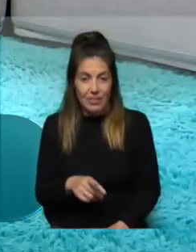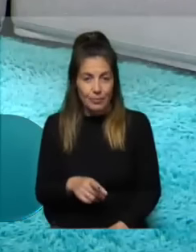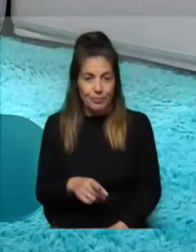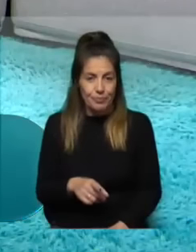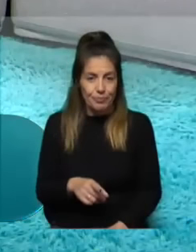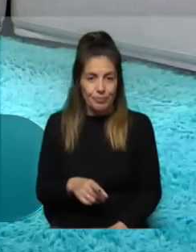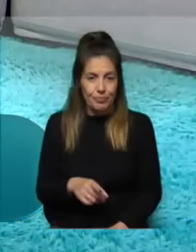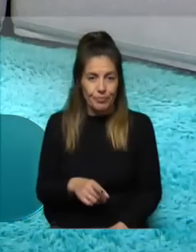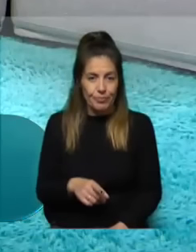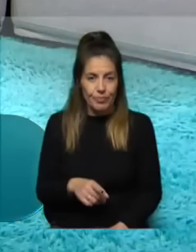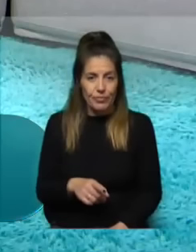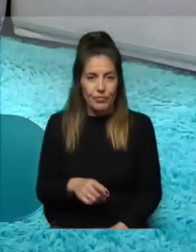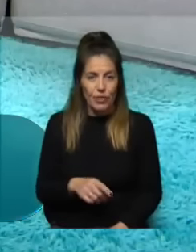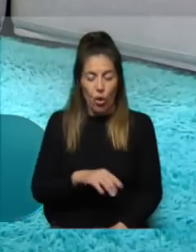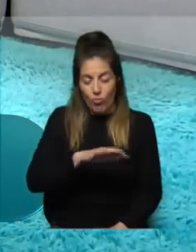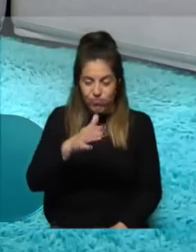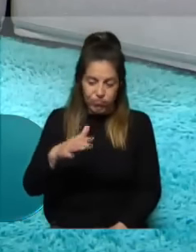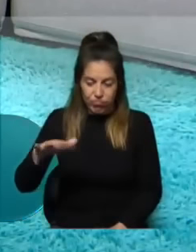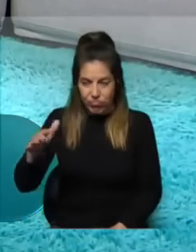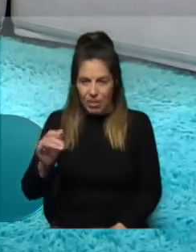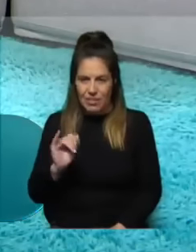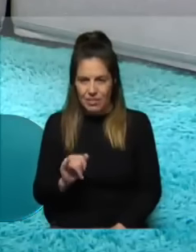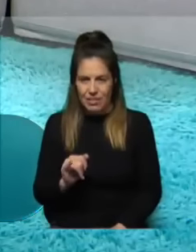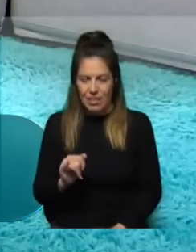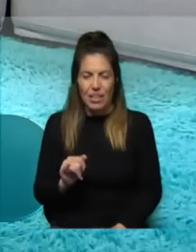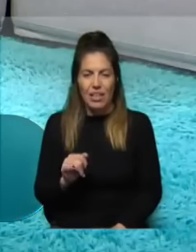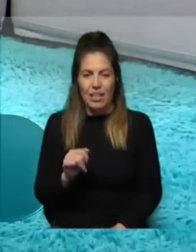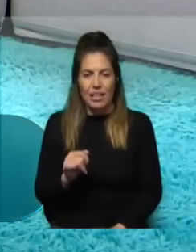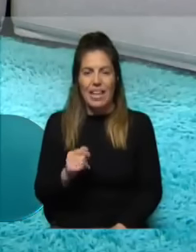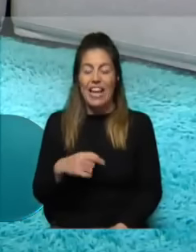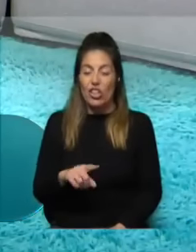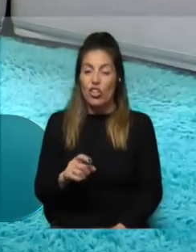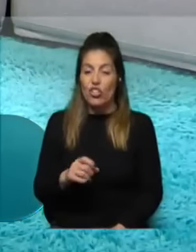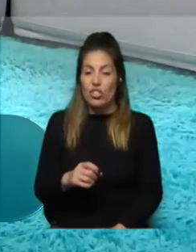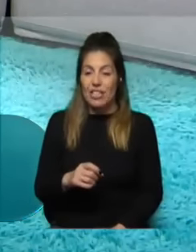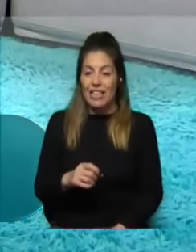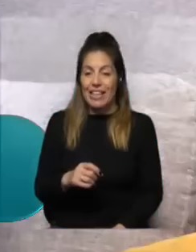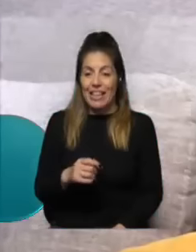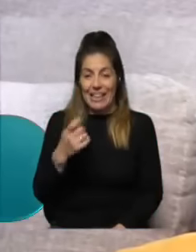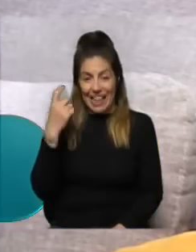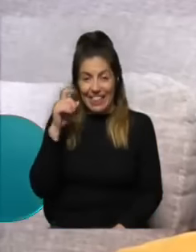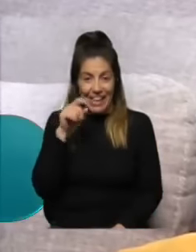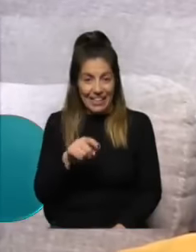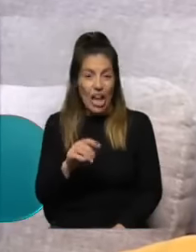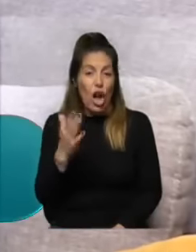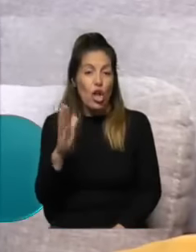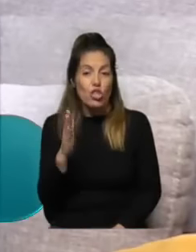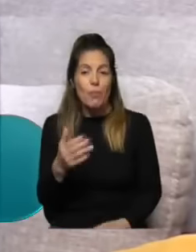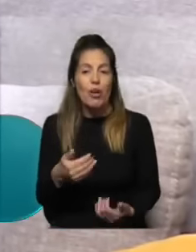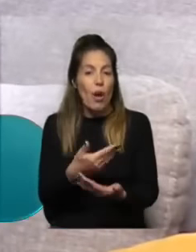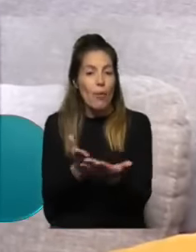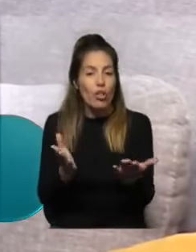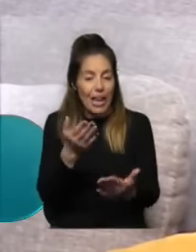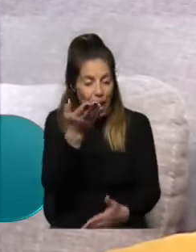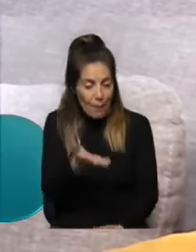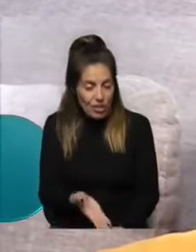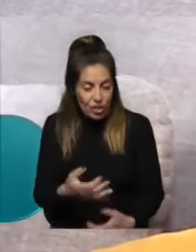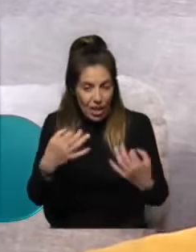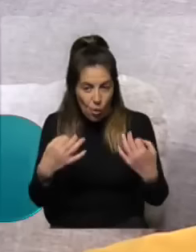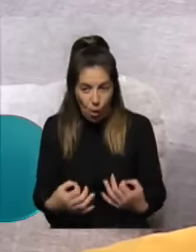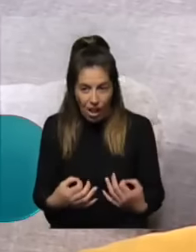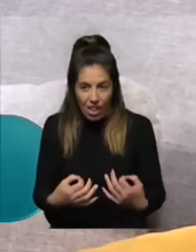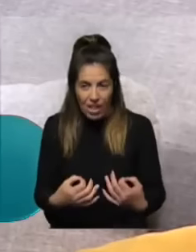de viejo... Están ondulados. Sí, están como ondulados. Están ondulados. Entonces, en el concepto Feng Shui, los espejos deben reflejar a la persona tal cual es. Si